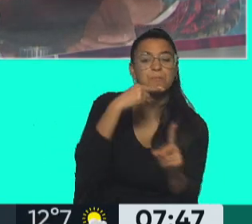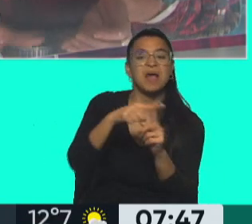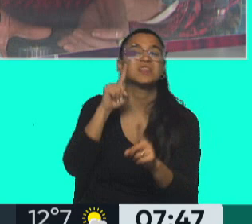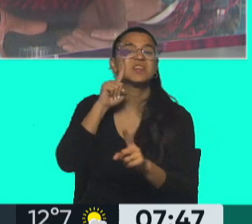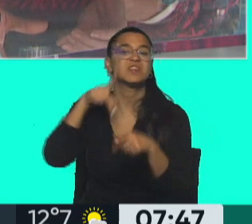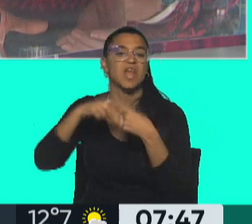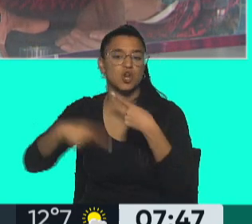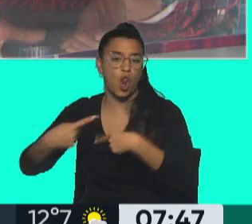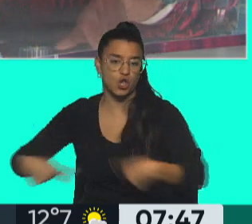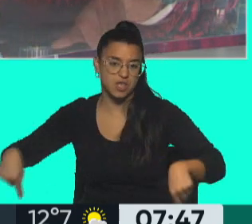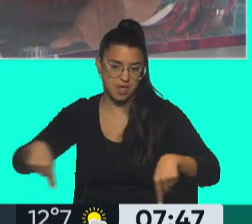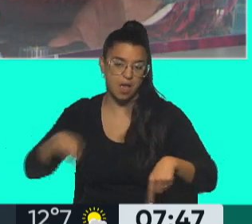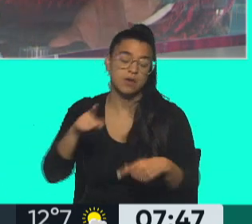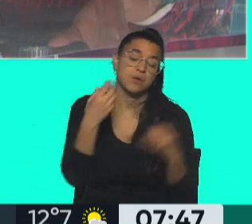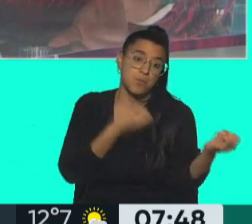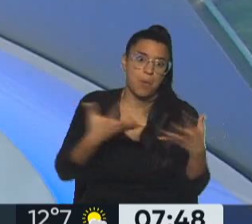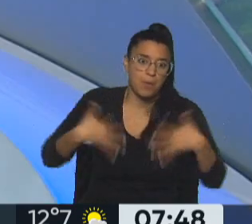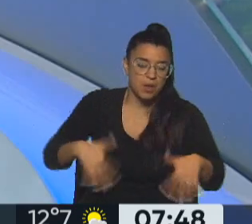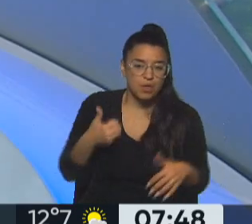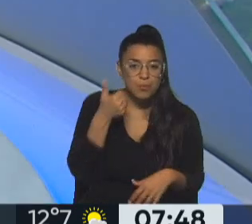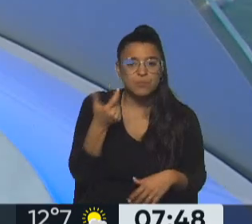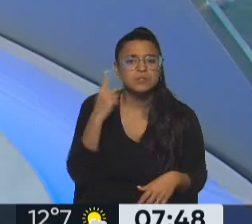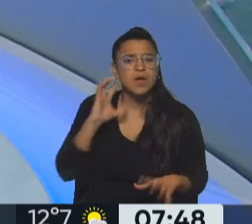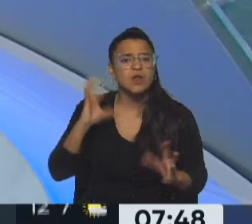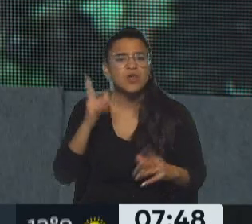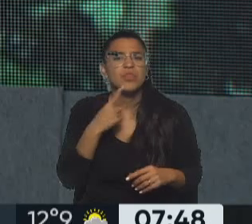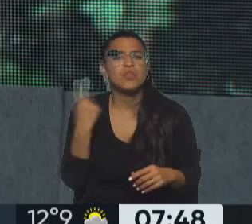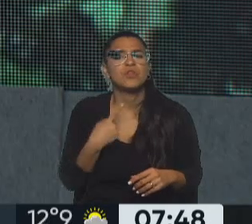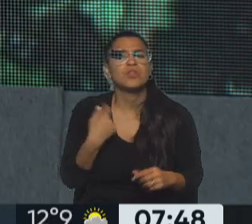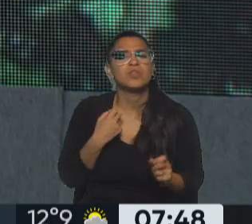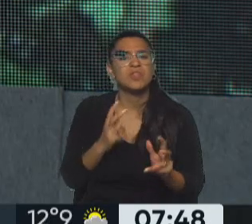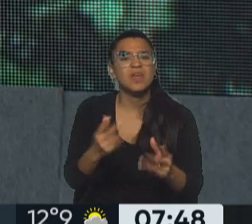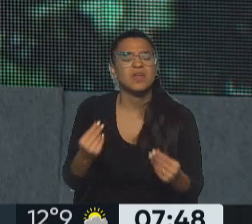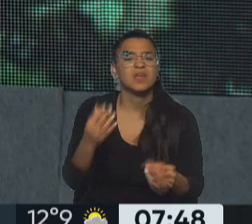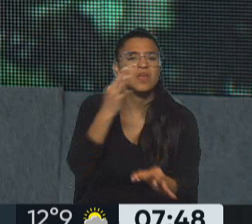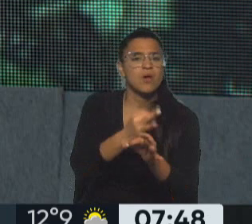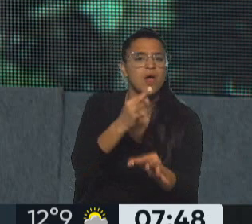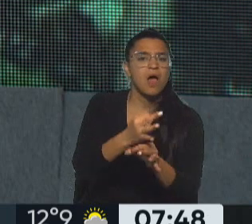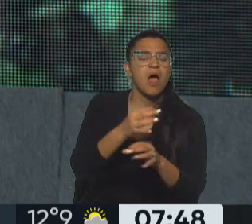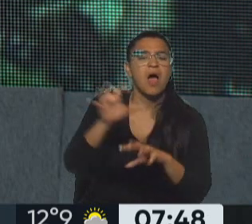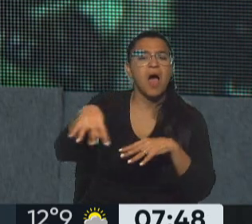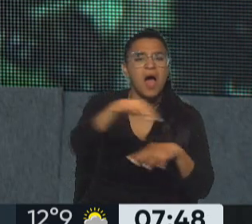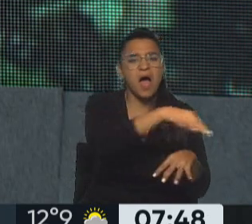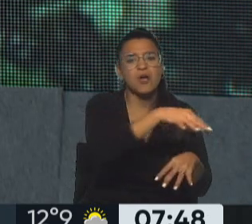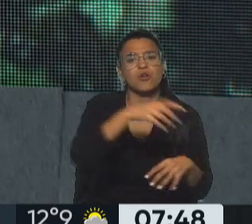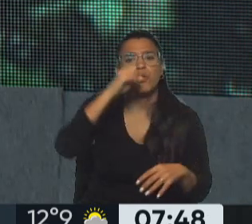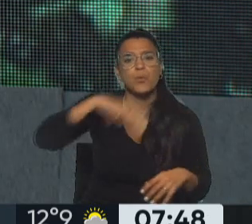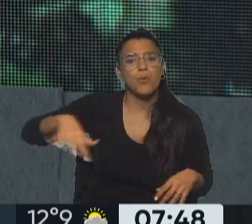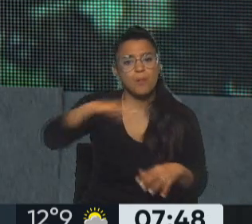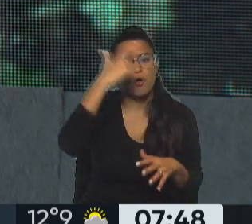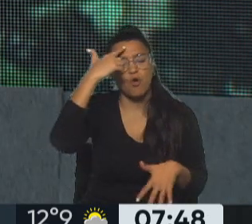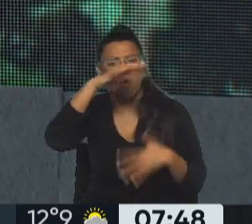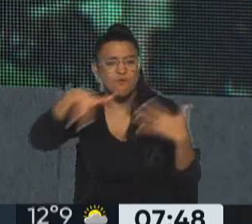Bienvenido sea sí Bienvenido a escuelas agro Rurales en lugar de agrotécnicas porque uno a veces